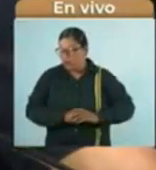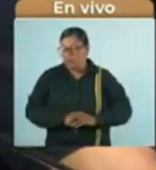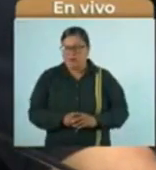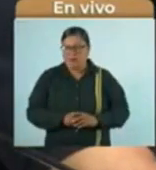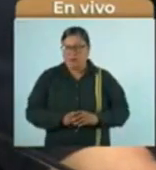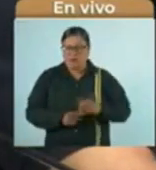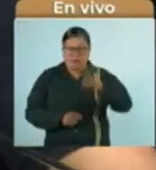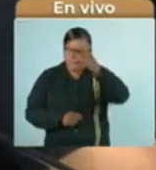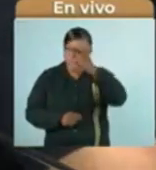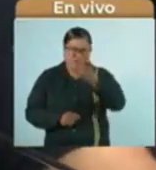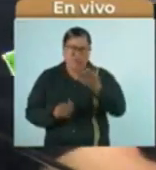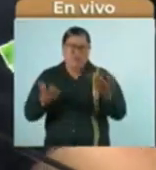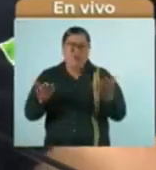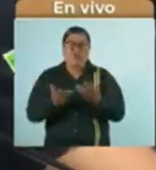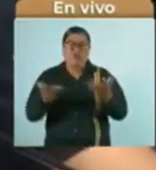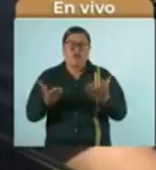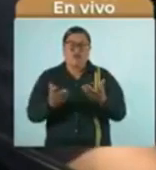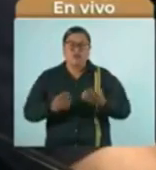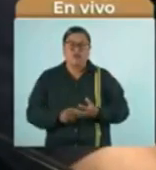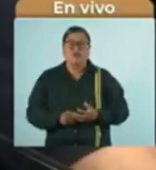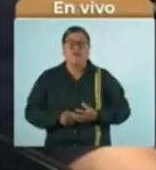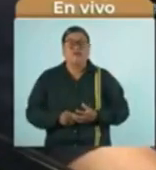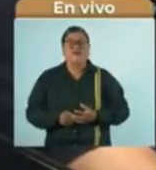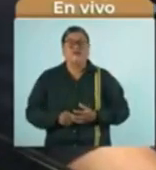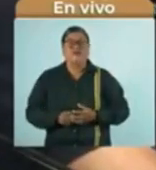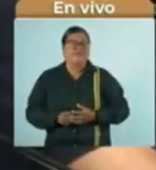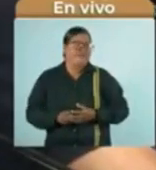ellos y que no va a ser. También lo dejo claro, pues